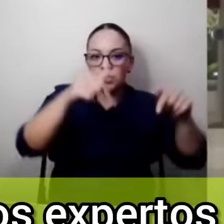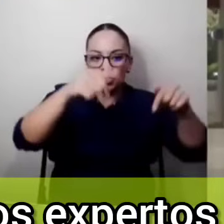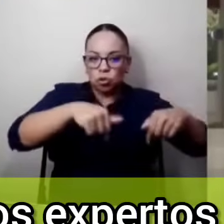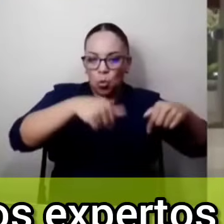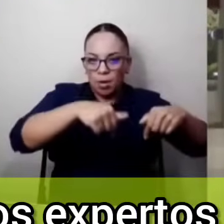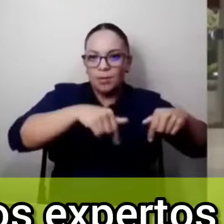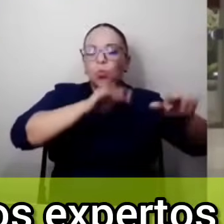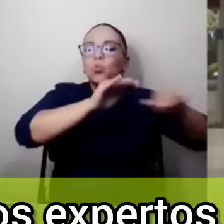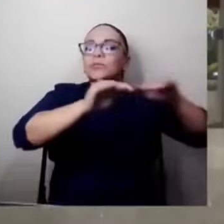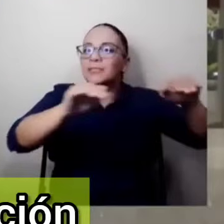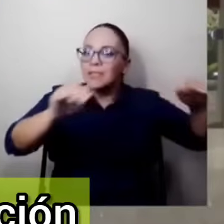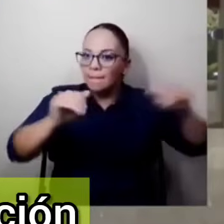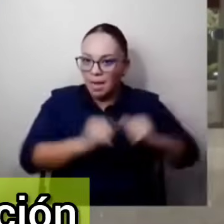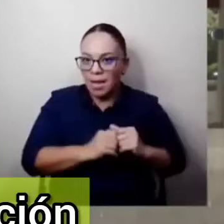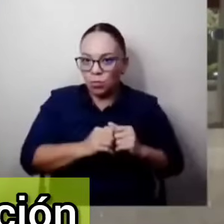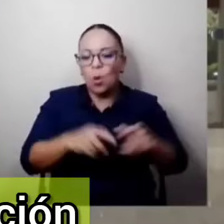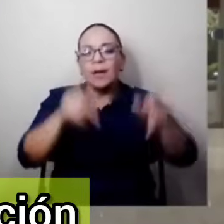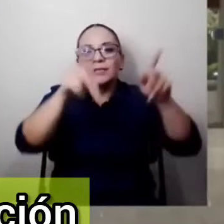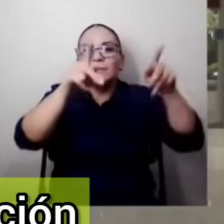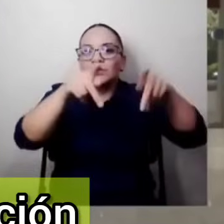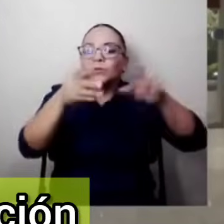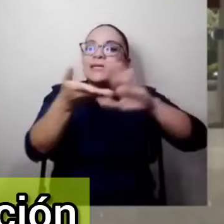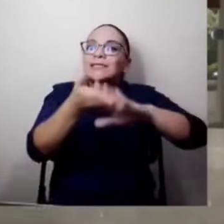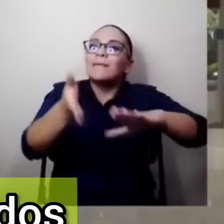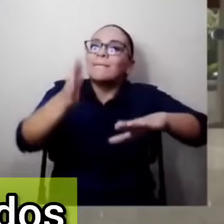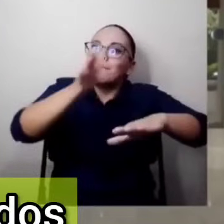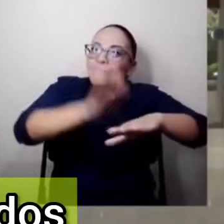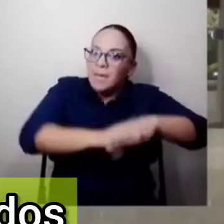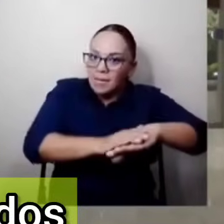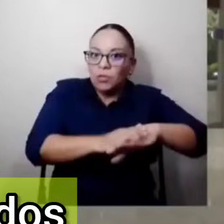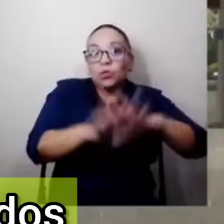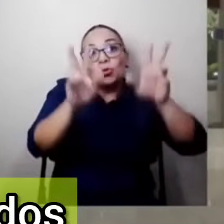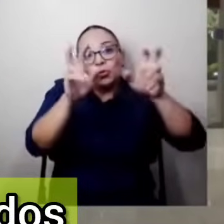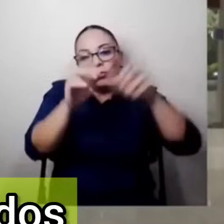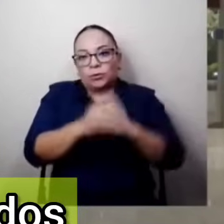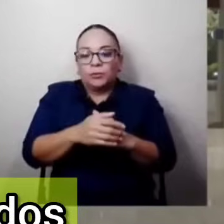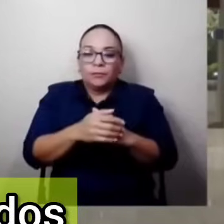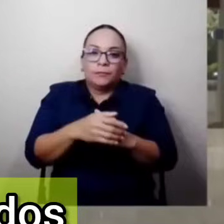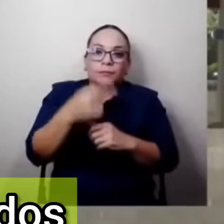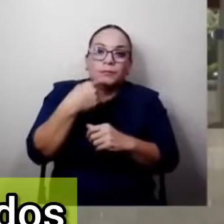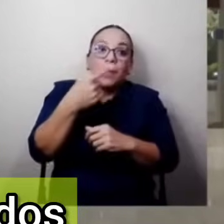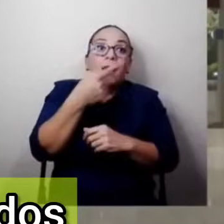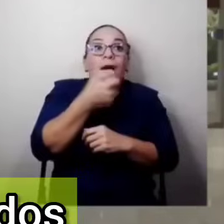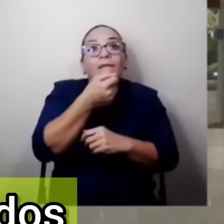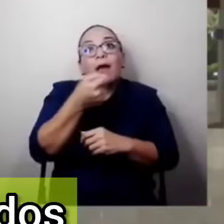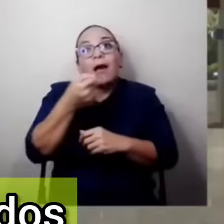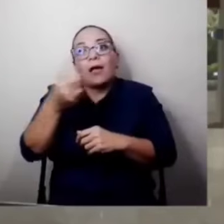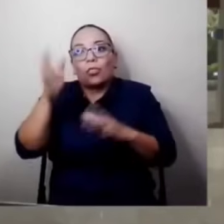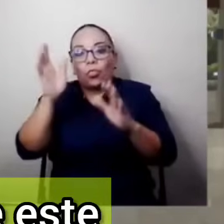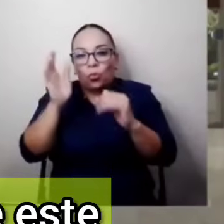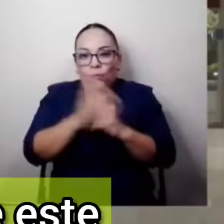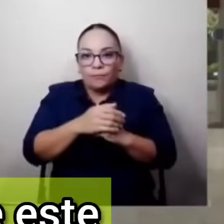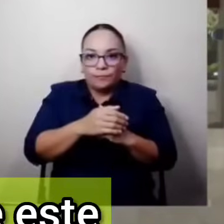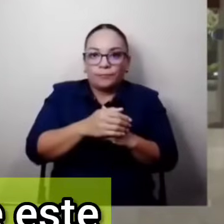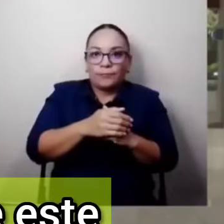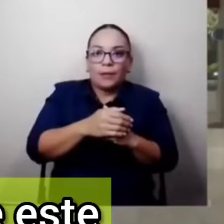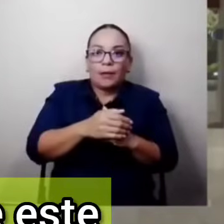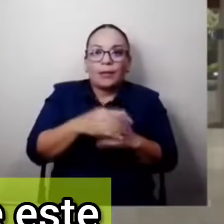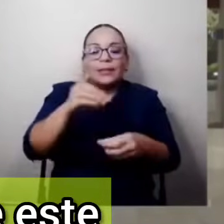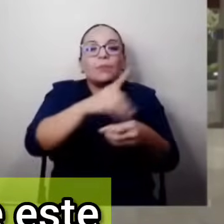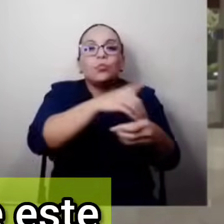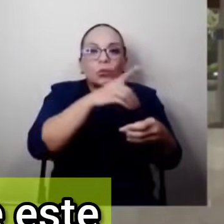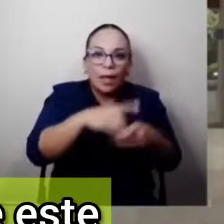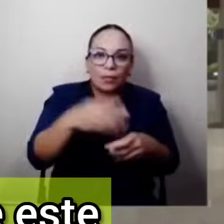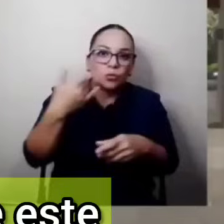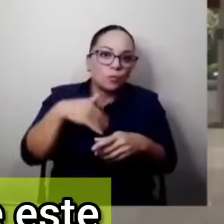los expertos que han salido en medios de comunicación citando el famoso estudio, a los diputados y diputadas